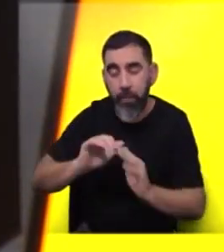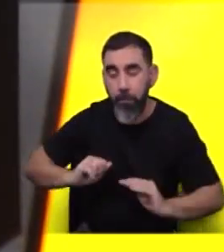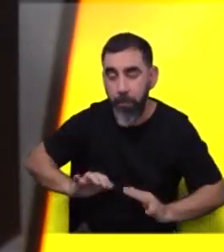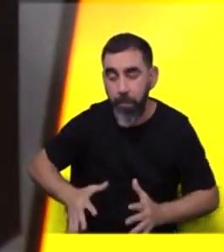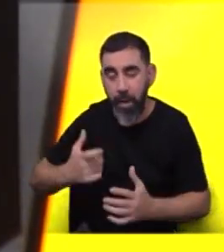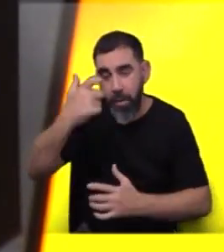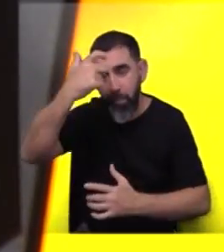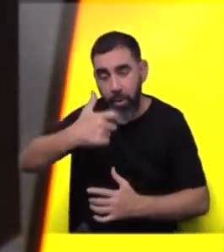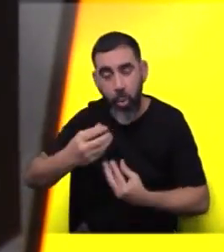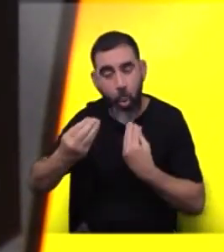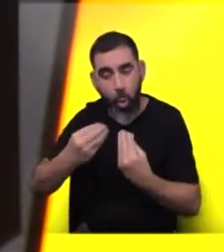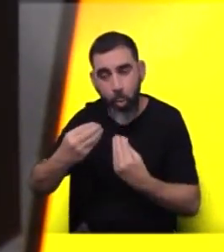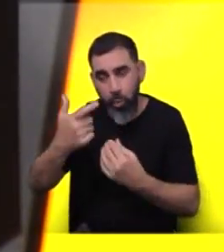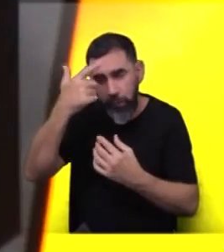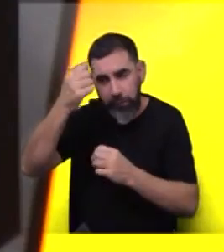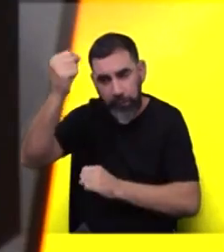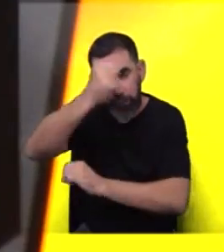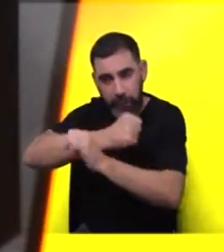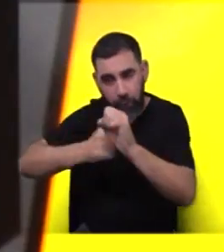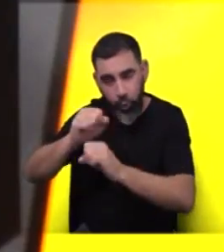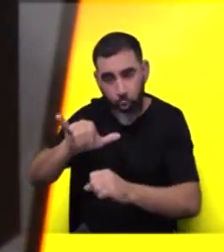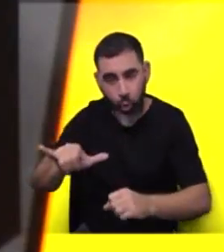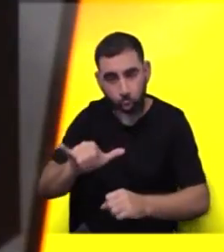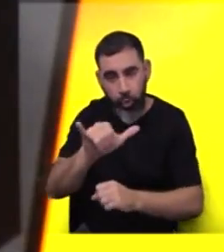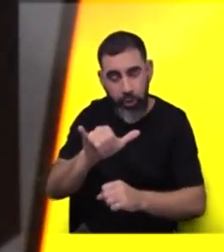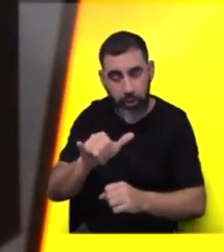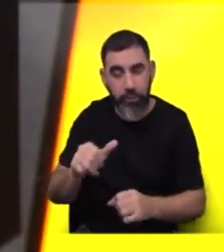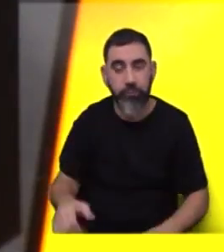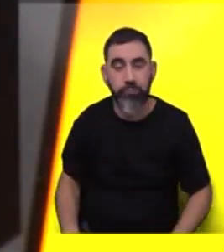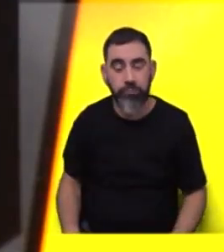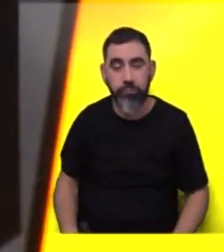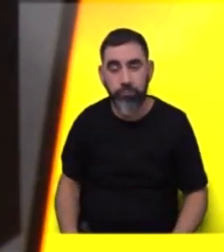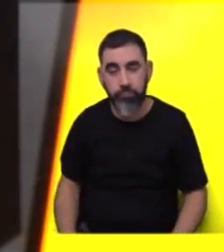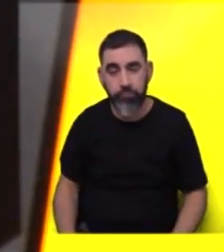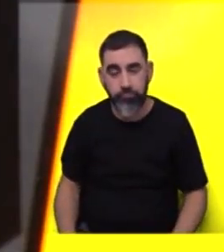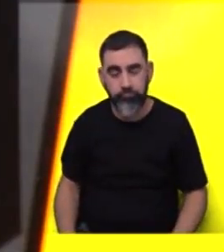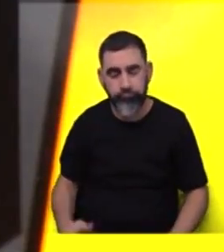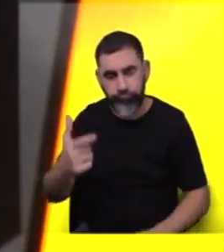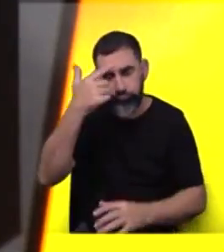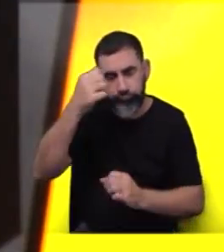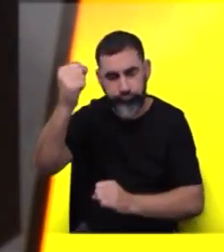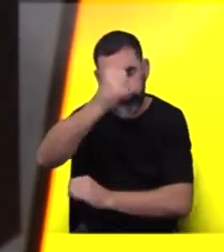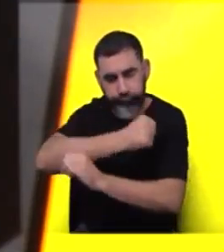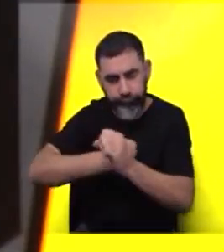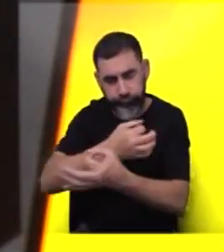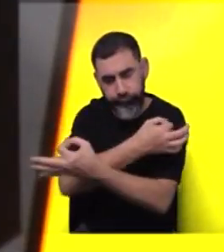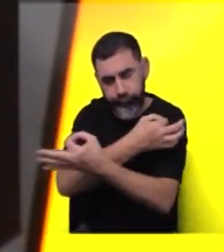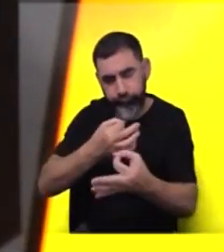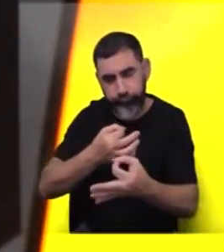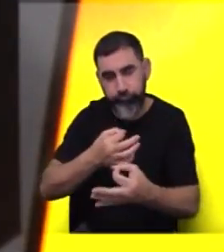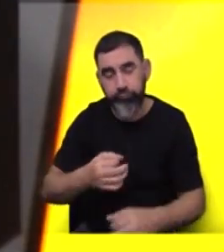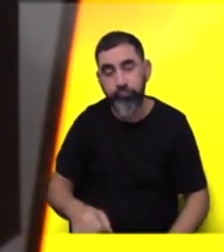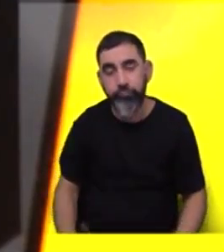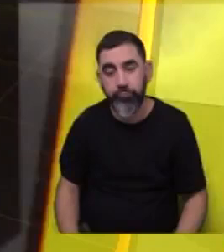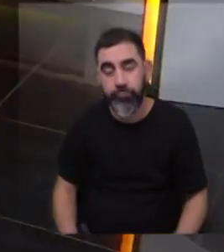pilotos, cómo es la tecnología de los aviones de línea hoy en día, que realmente tienen mucha tecnología que respalda a que justamente